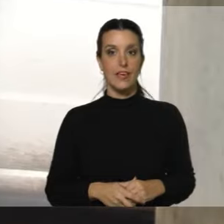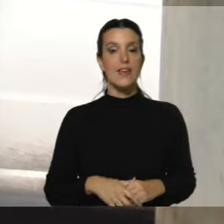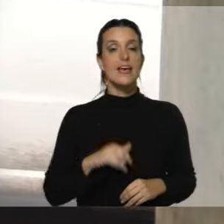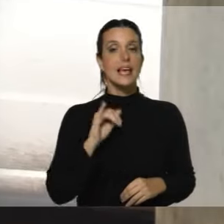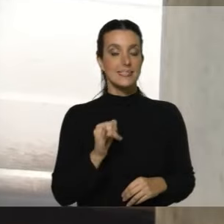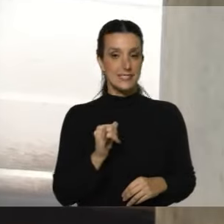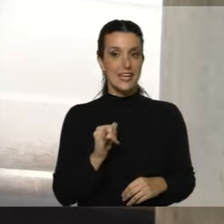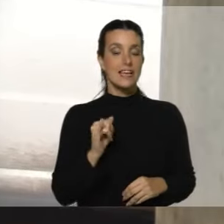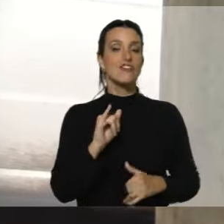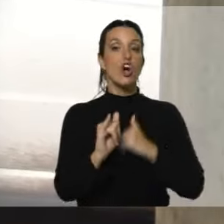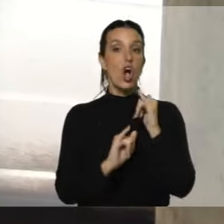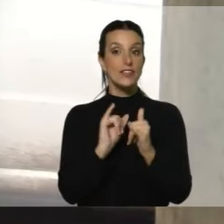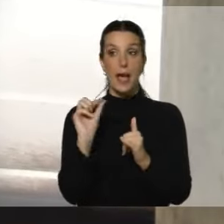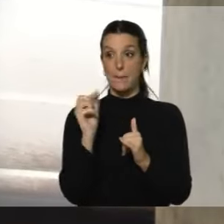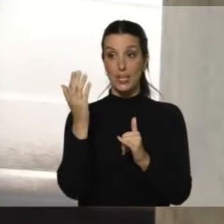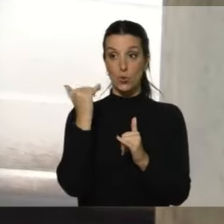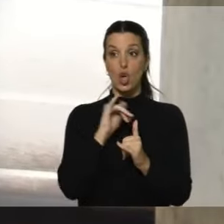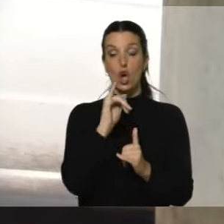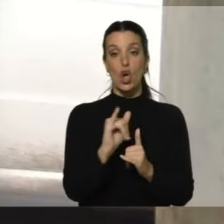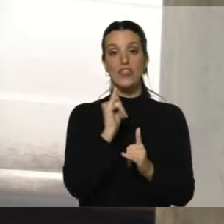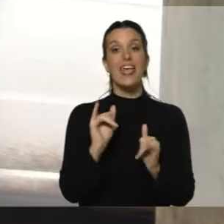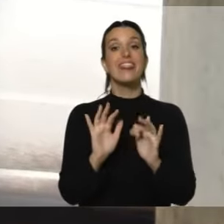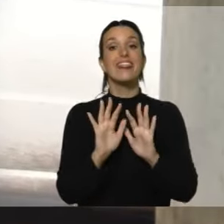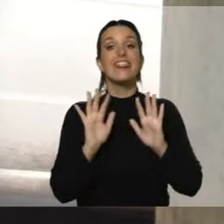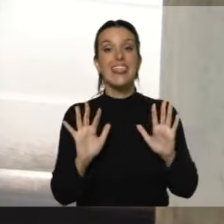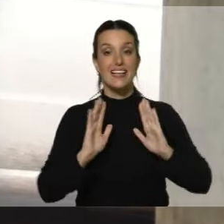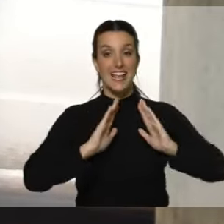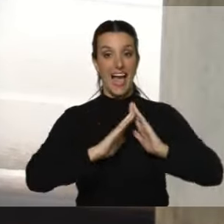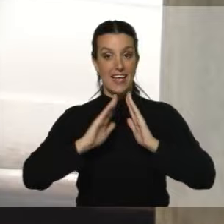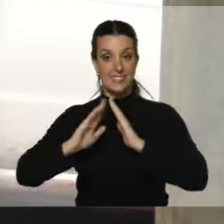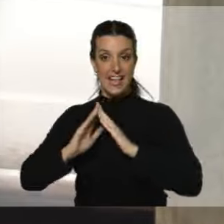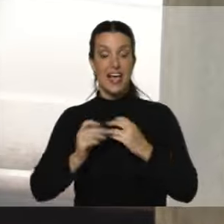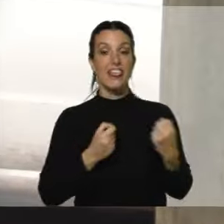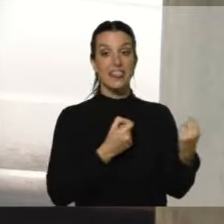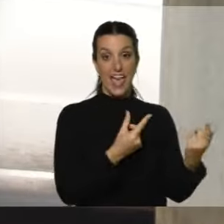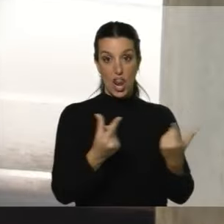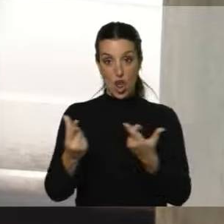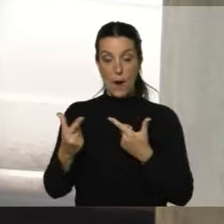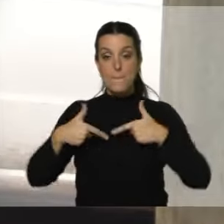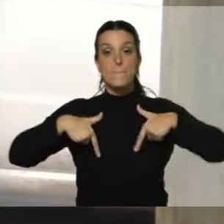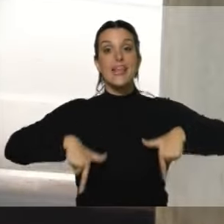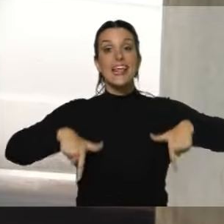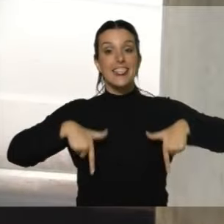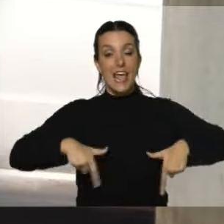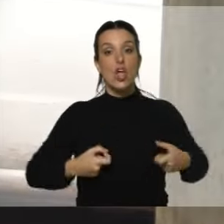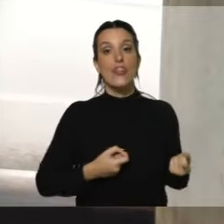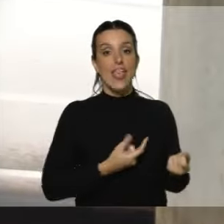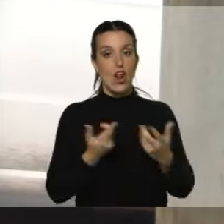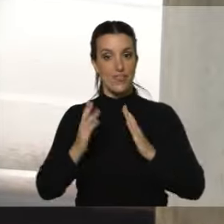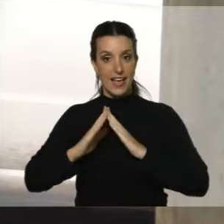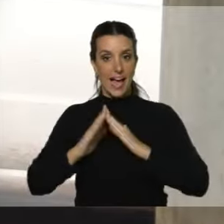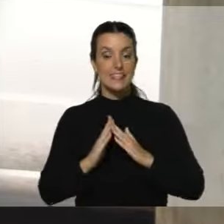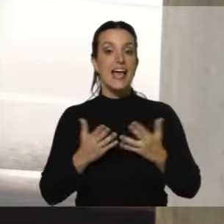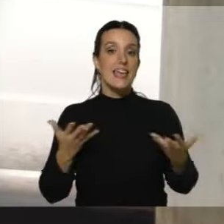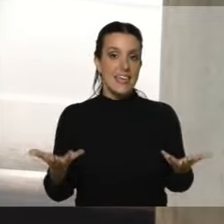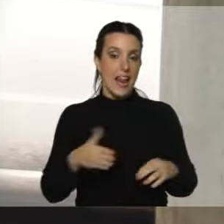Sí, como se los contaba hace minutos nada más, son 10 las viviendas que se acaban de entregar por parte del Ministerio de Vivienda y